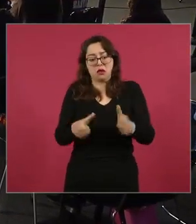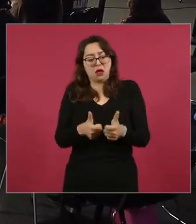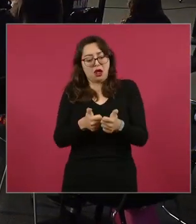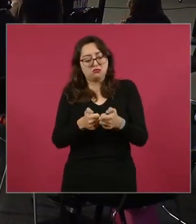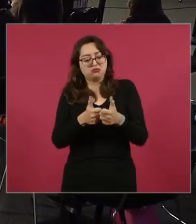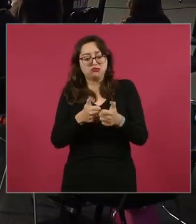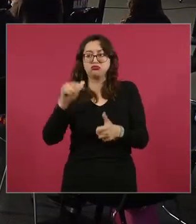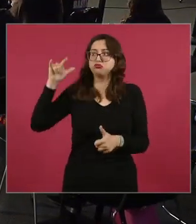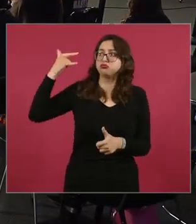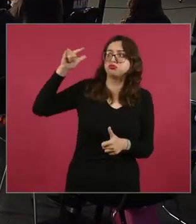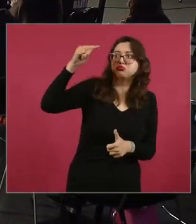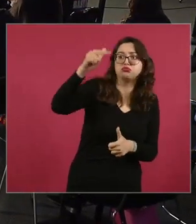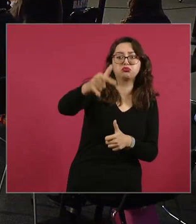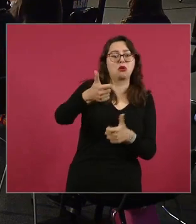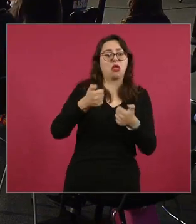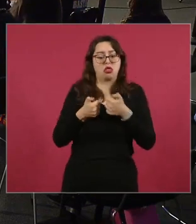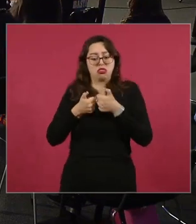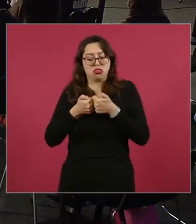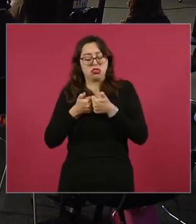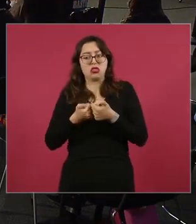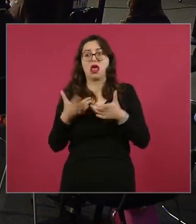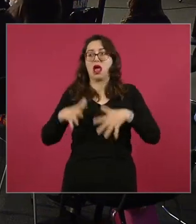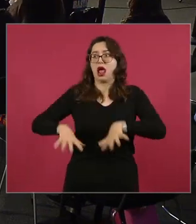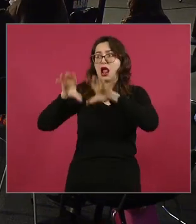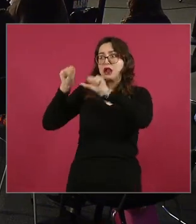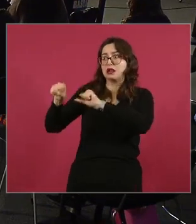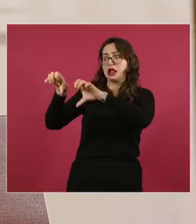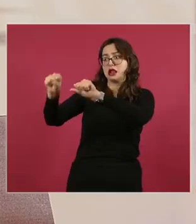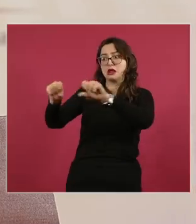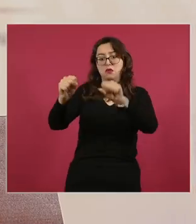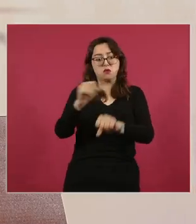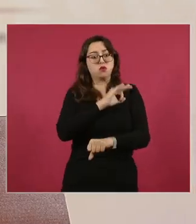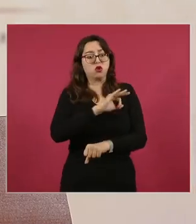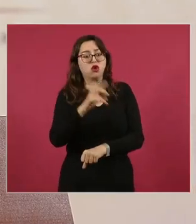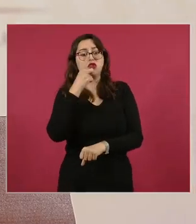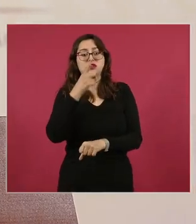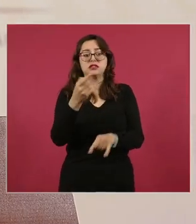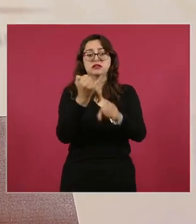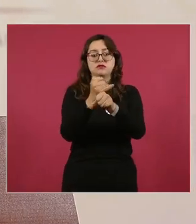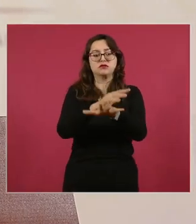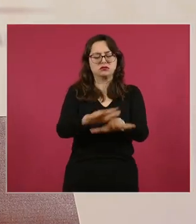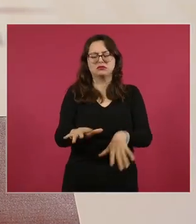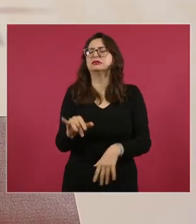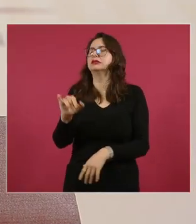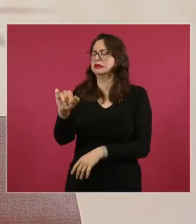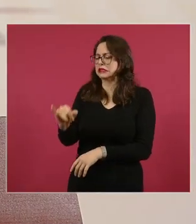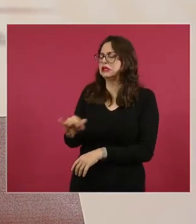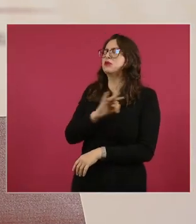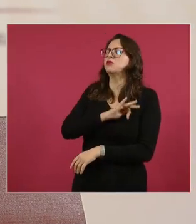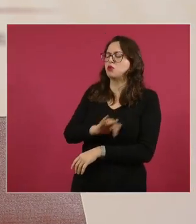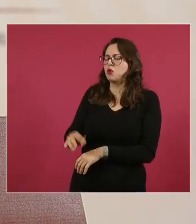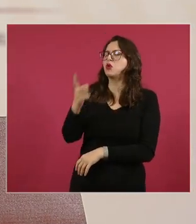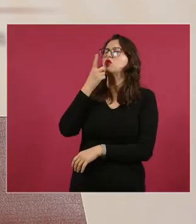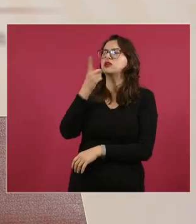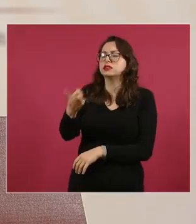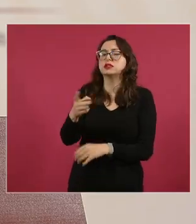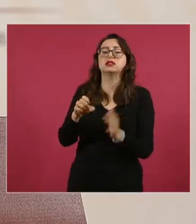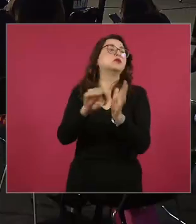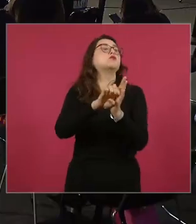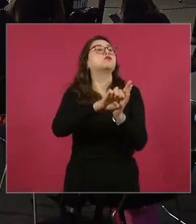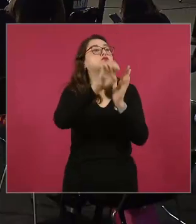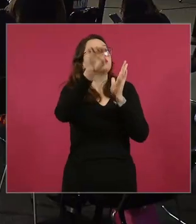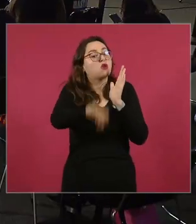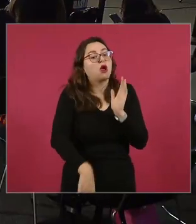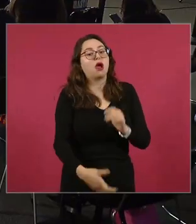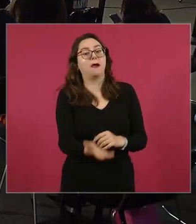asegurado? Sí. ¿Cuántos se han asegurado? Ahora te voy a contestar. Si nos puede decir ahora en general, te vamos a contestar. Si se está atacando eso. Sí. Por ejemplo, sí. En Sonora,